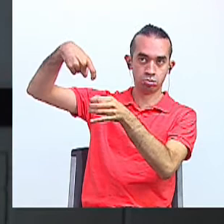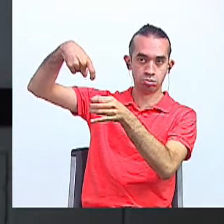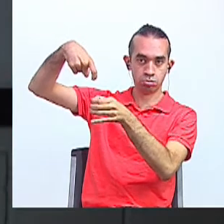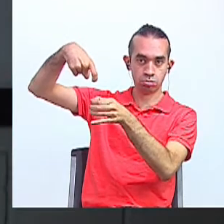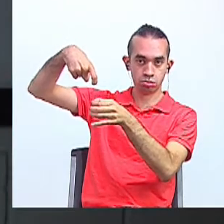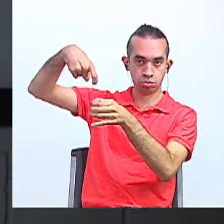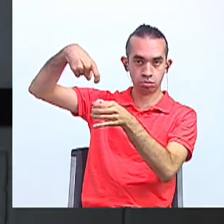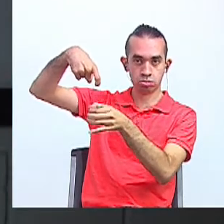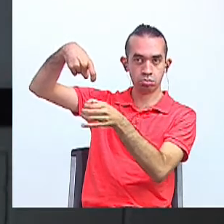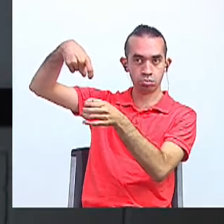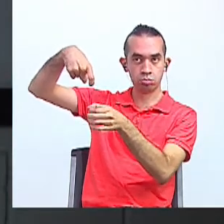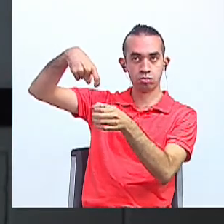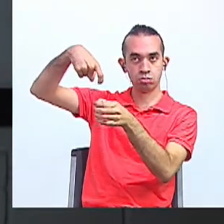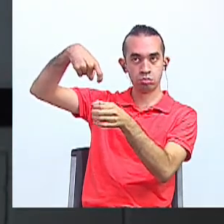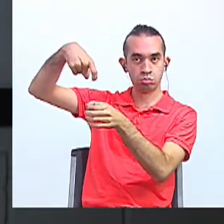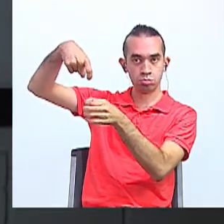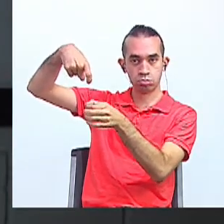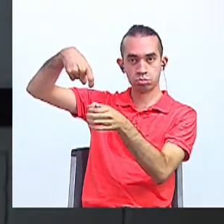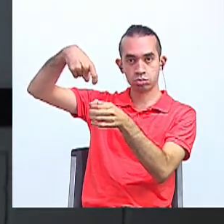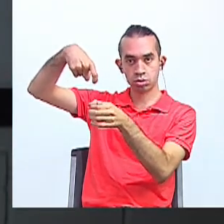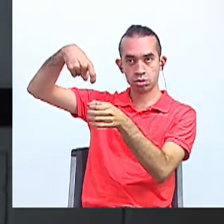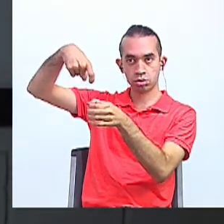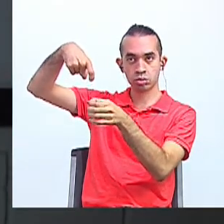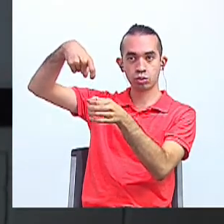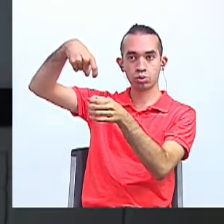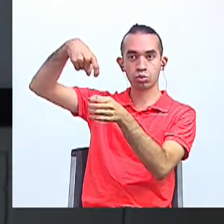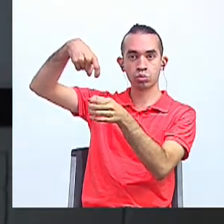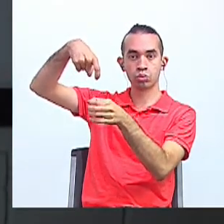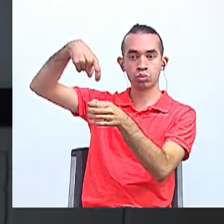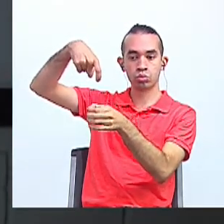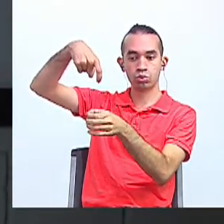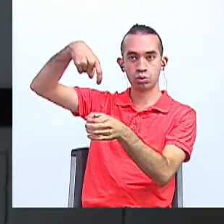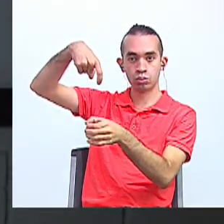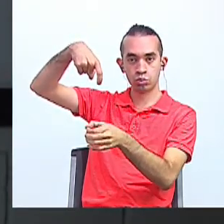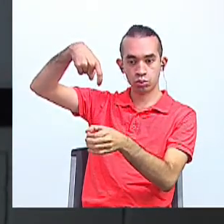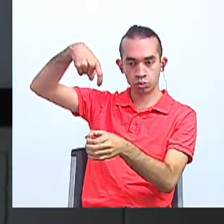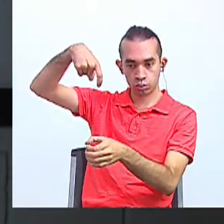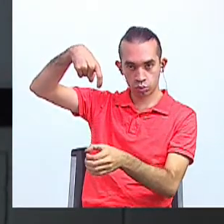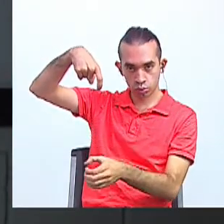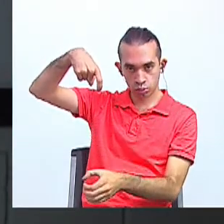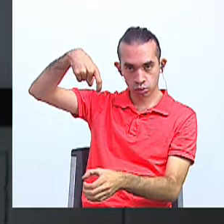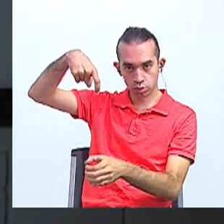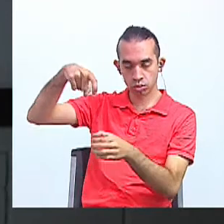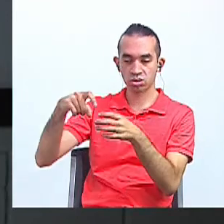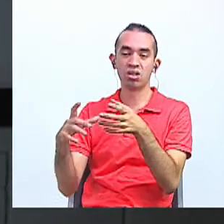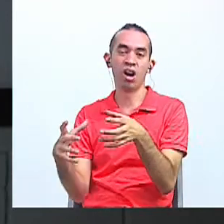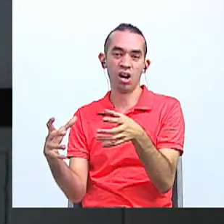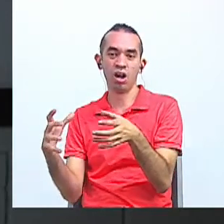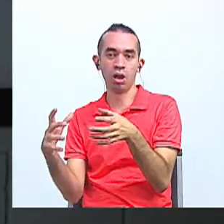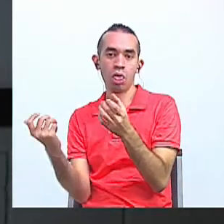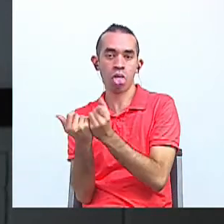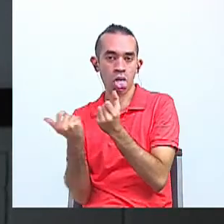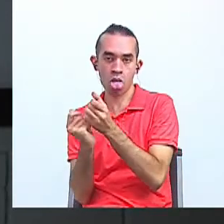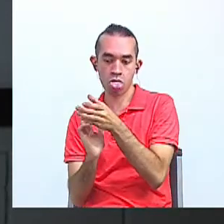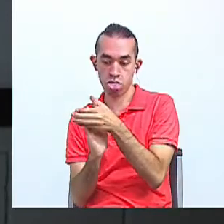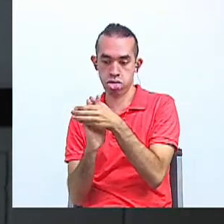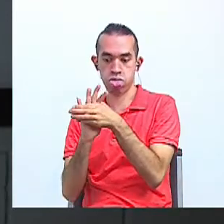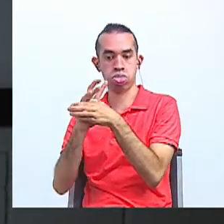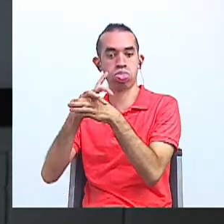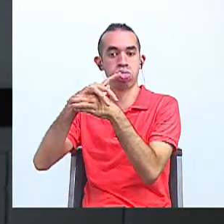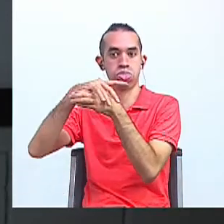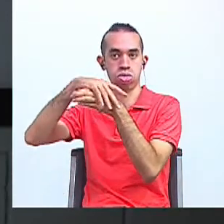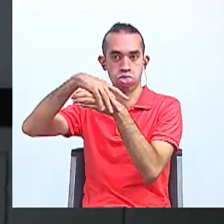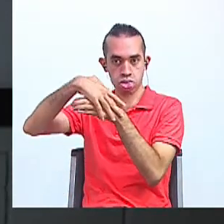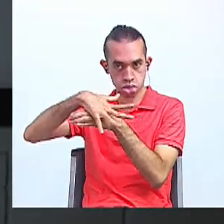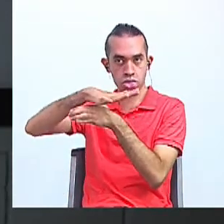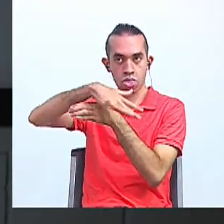dejemos el cilindro sobre el fluido, va a empezar a tener un volumen desplazado. Para ello vamos